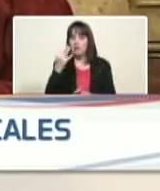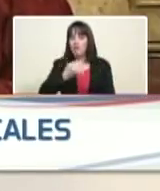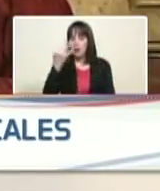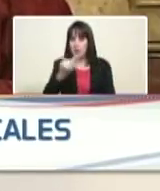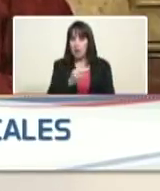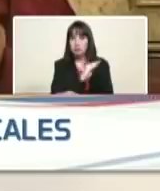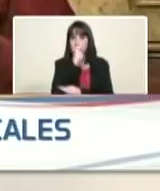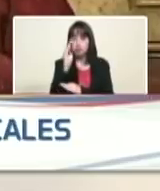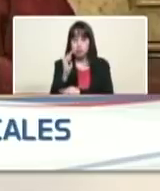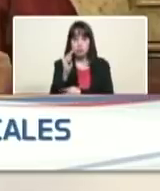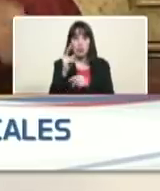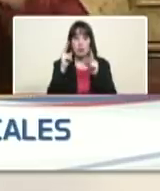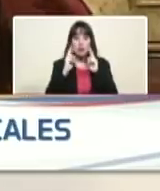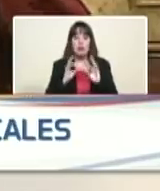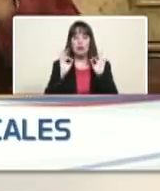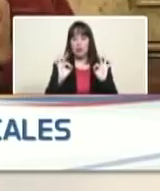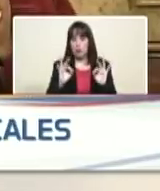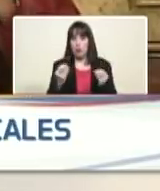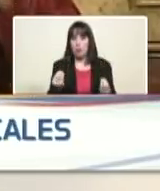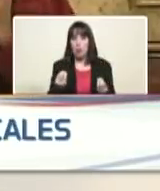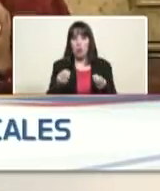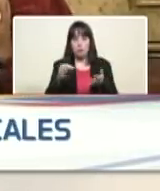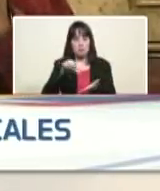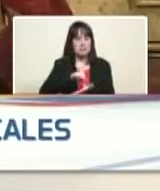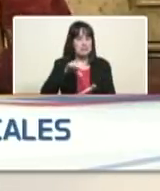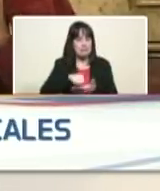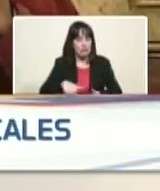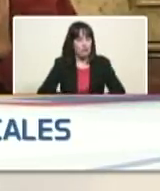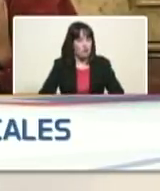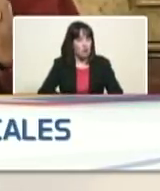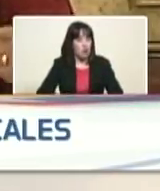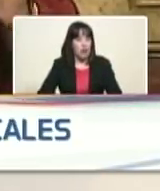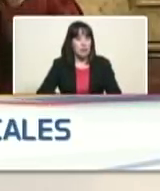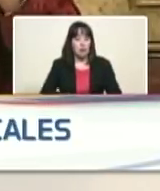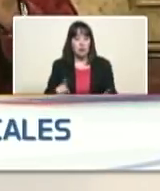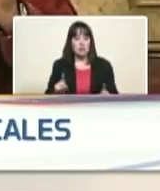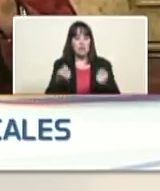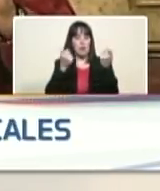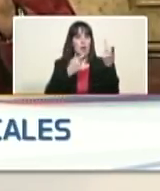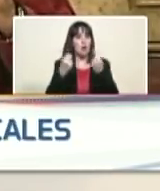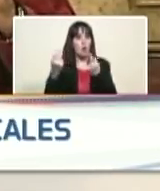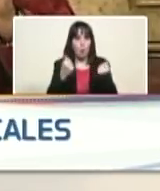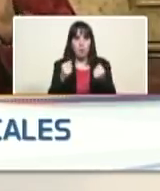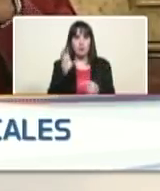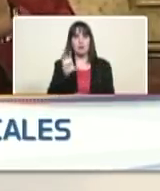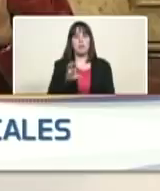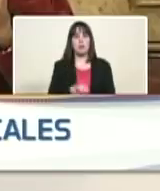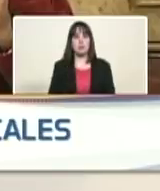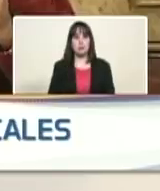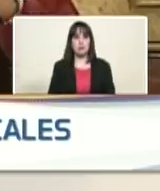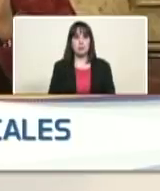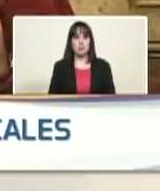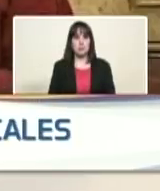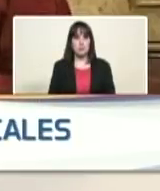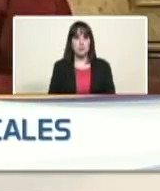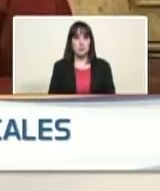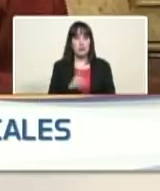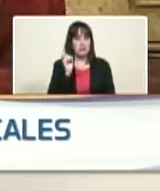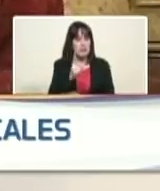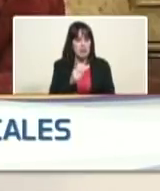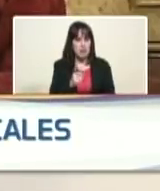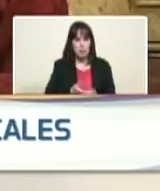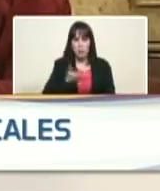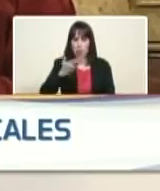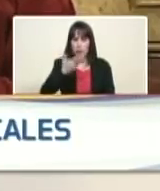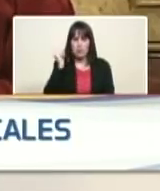salarización de los ingresos de los trabajadores en el centro del esfuerzo de la recuperación económica. La recuperación debe tener un centro,